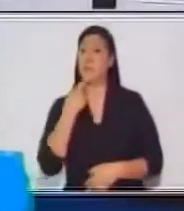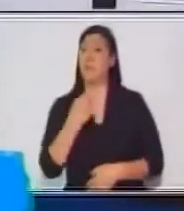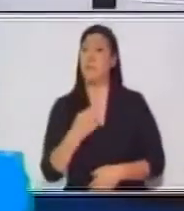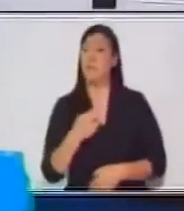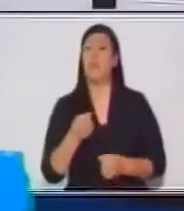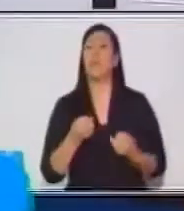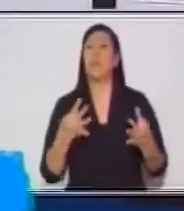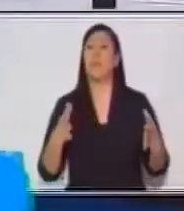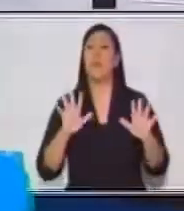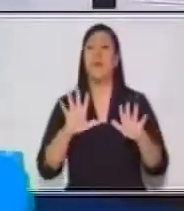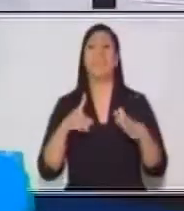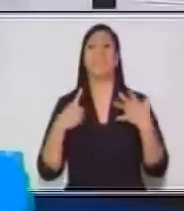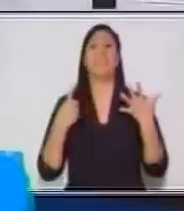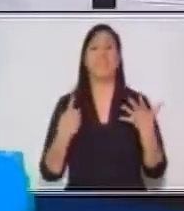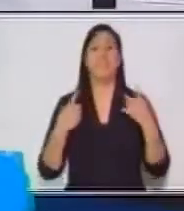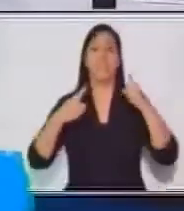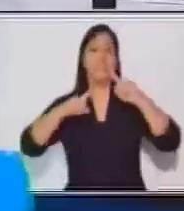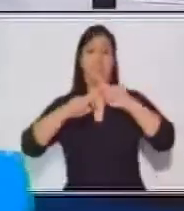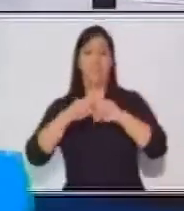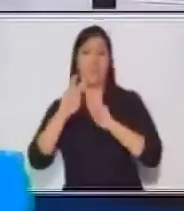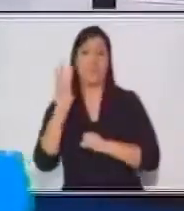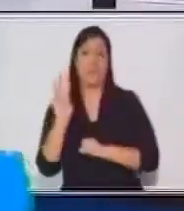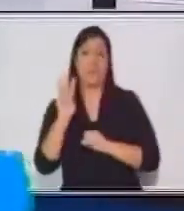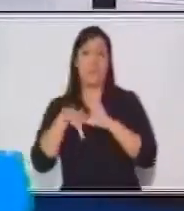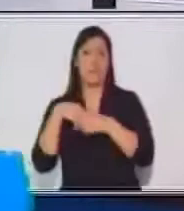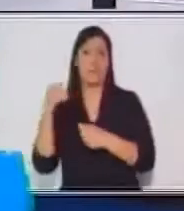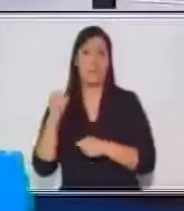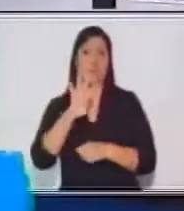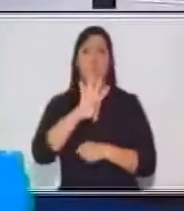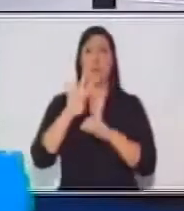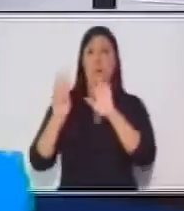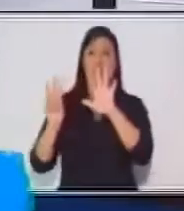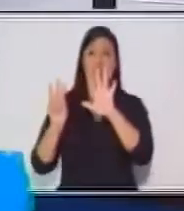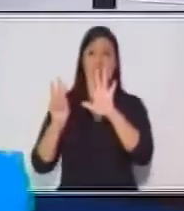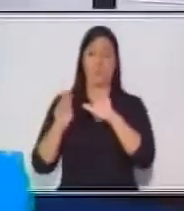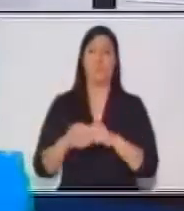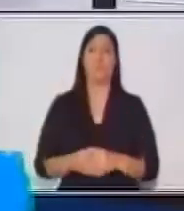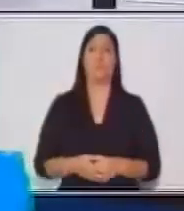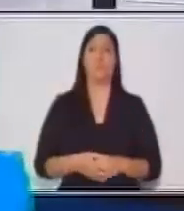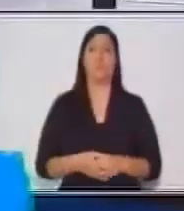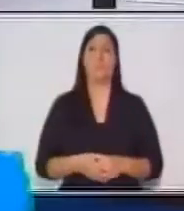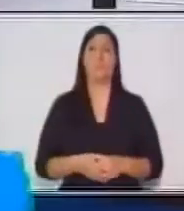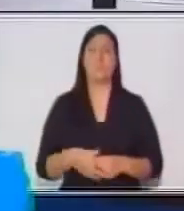16. 16 por 3 es 48. Ahora, para